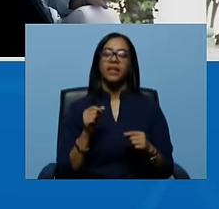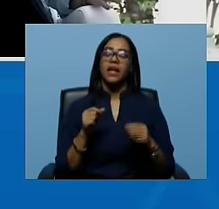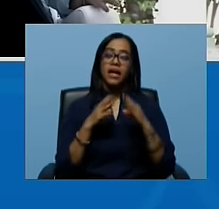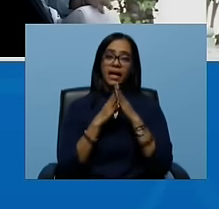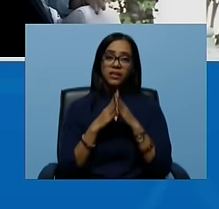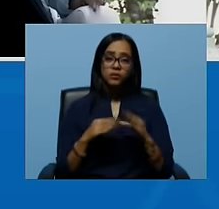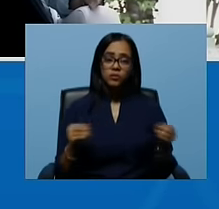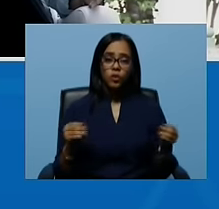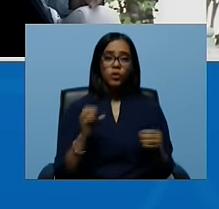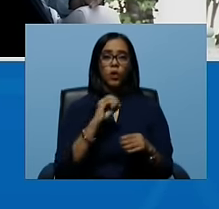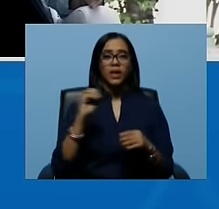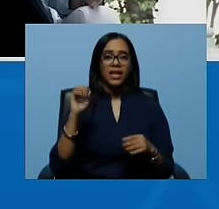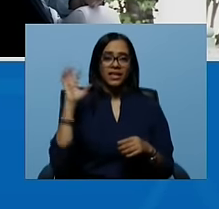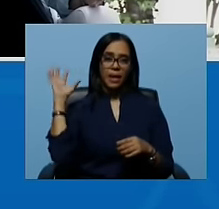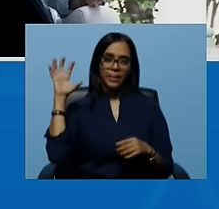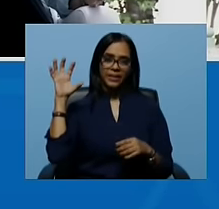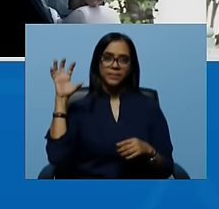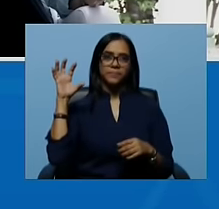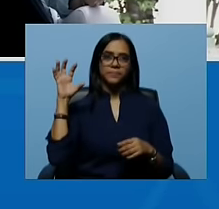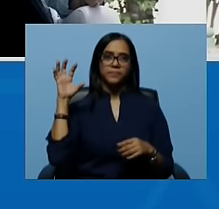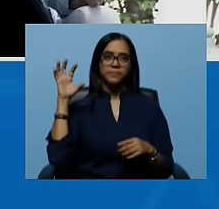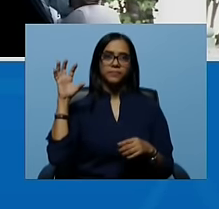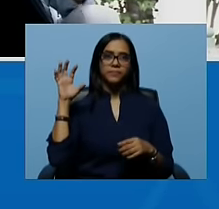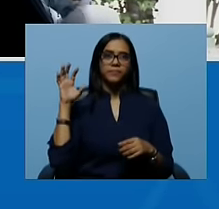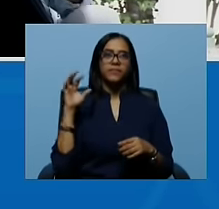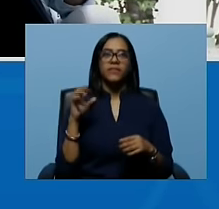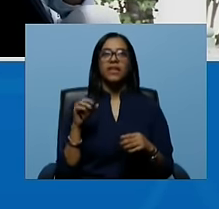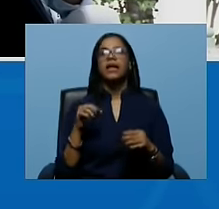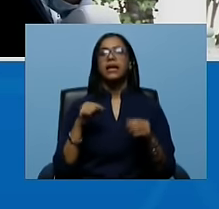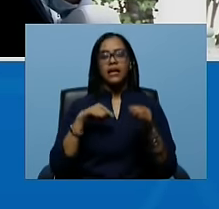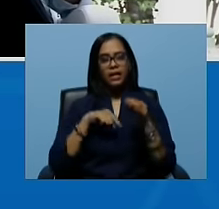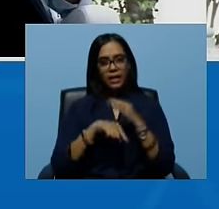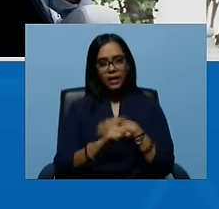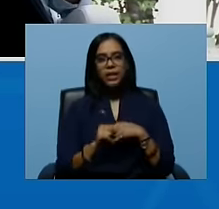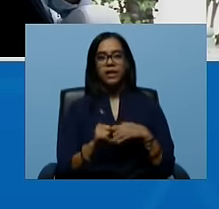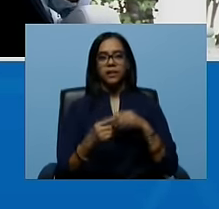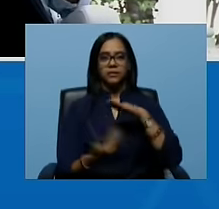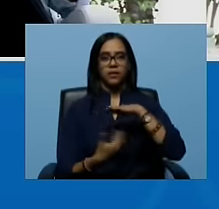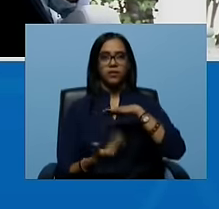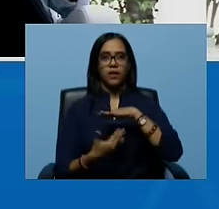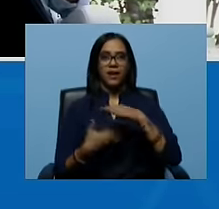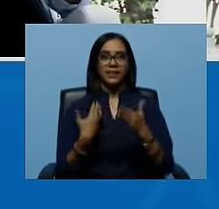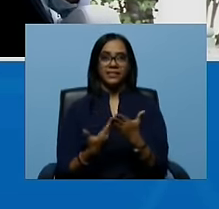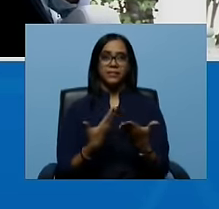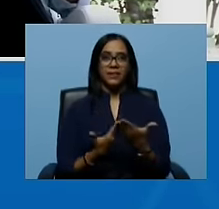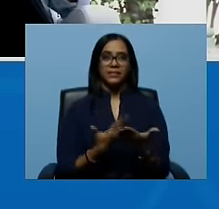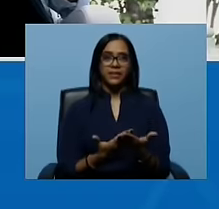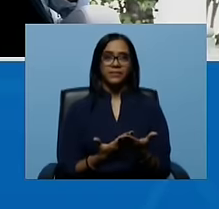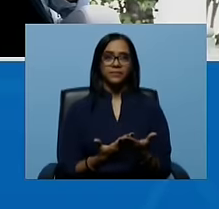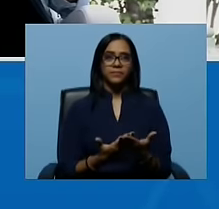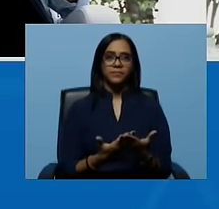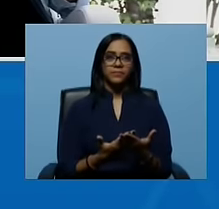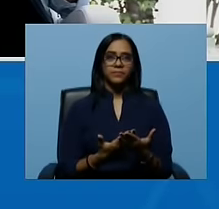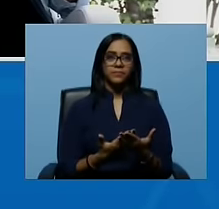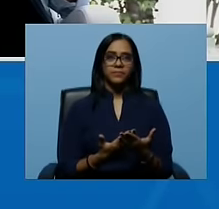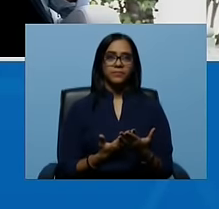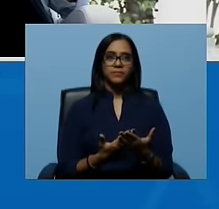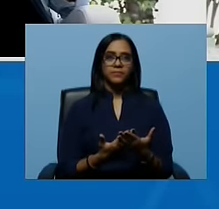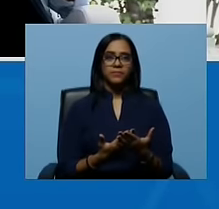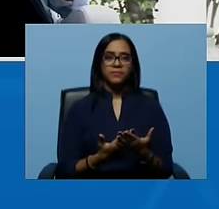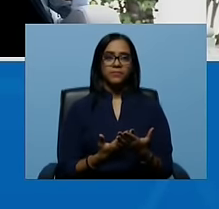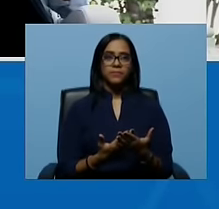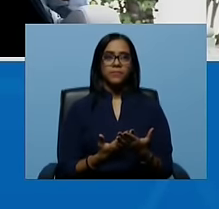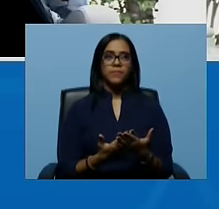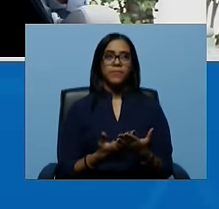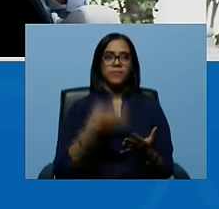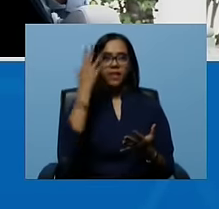todo el oriente del país. Ir echando raíces, ir echando raíces en